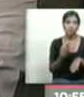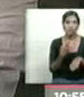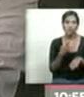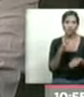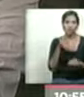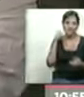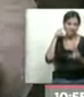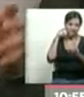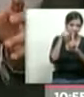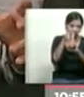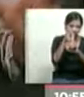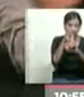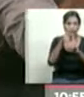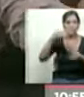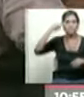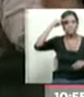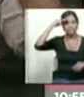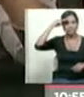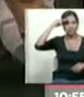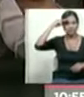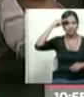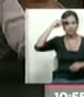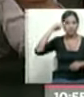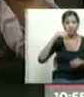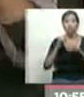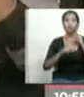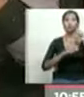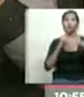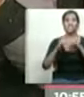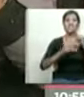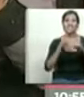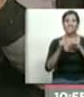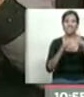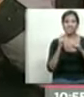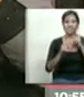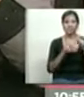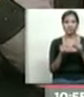Armada Nacional Bolivariana. Fue cuando twitters escribían,